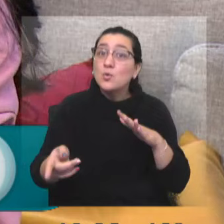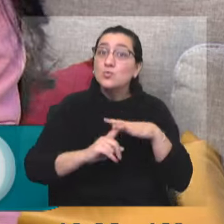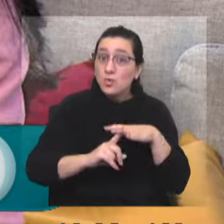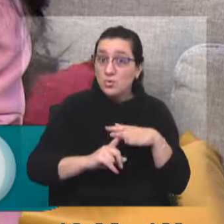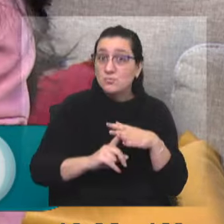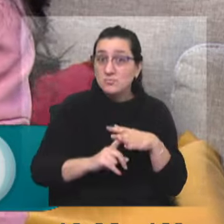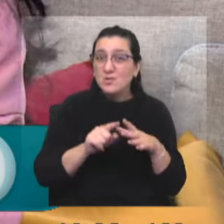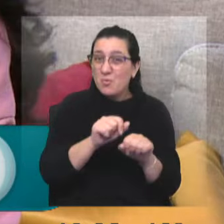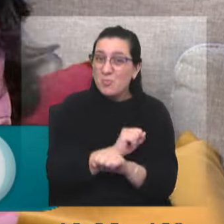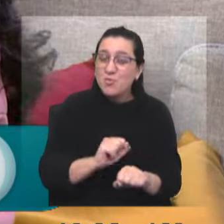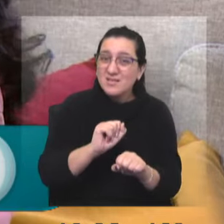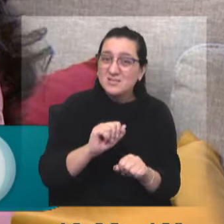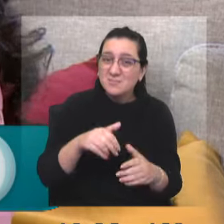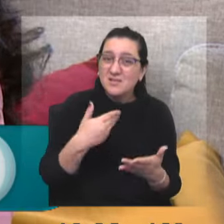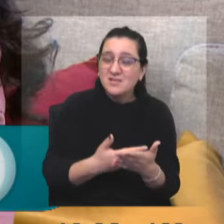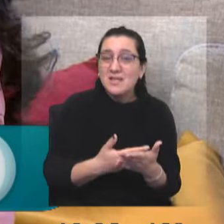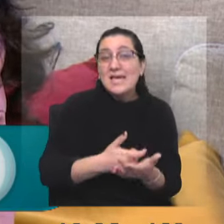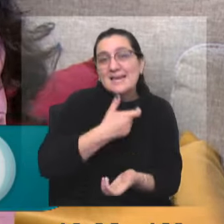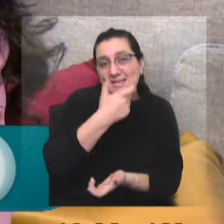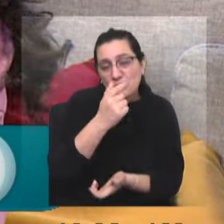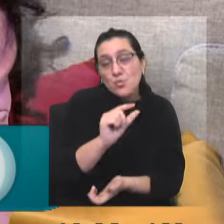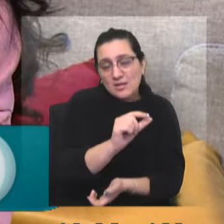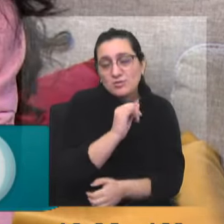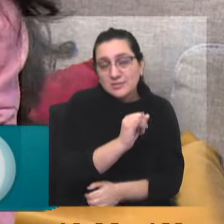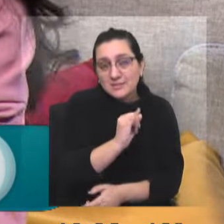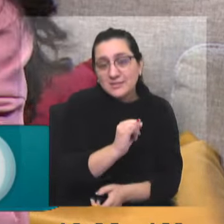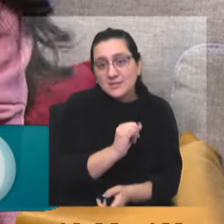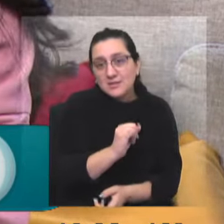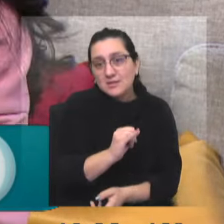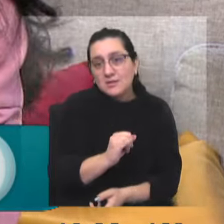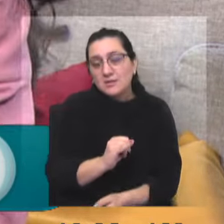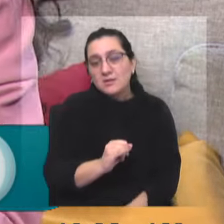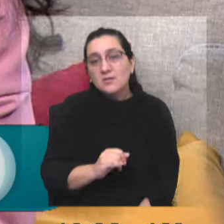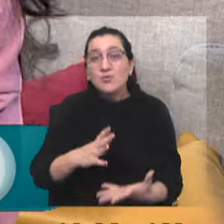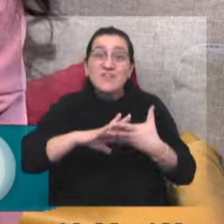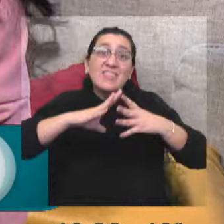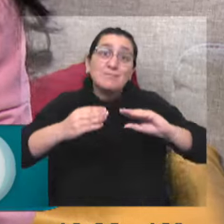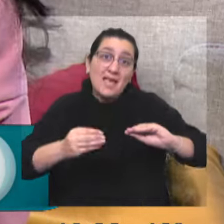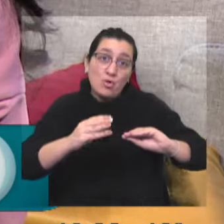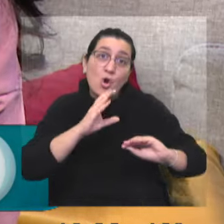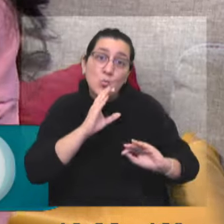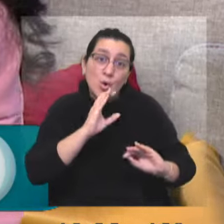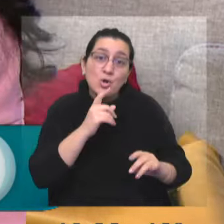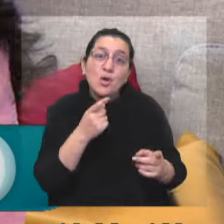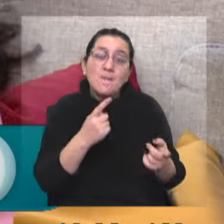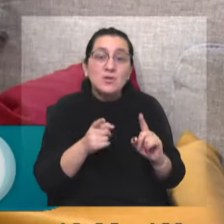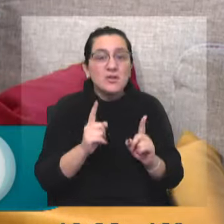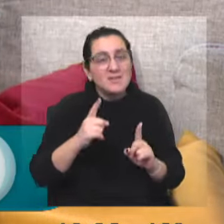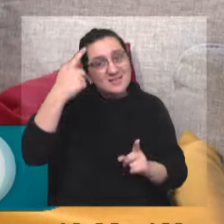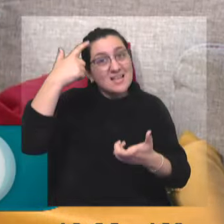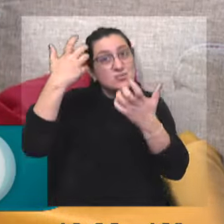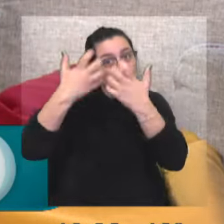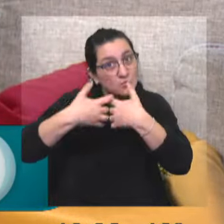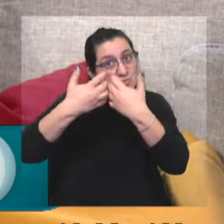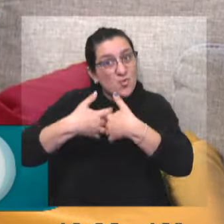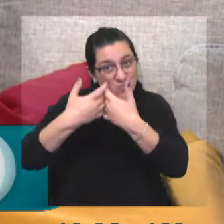vos te puedas poner sobre la mesa, ir a reírte un rato, porque también está bueno que sea una obra de humor, pero que también te vayas con una discusión, como